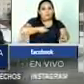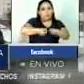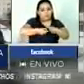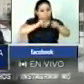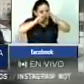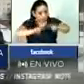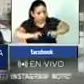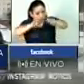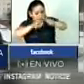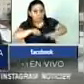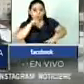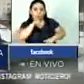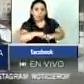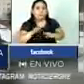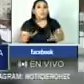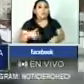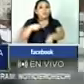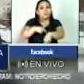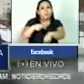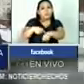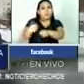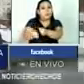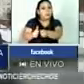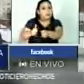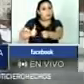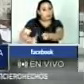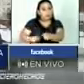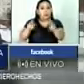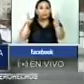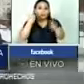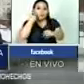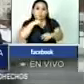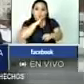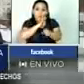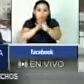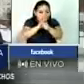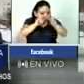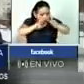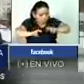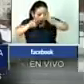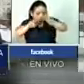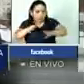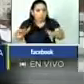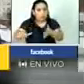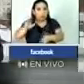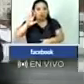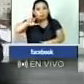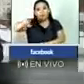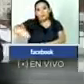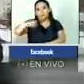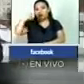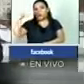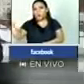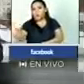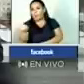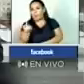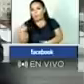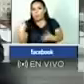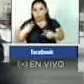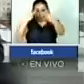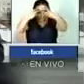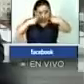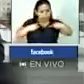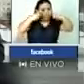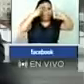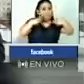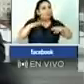federales que indagan en el retraso del desarrollo de test de COVID-19 de momento poco más de 5 millones de personas se han sometido a esta